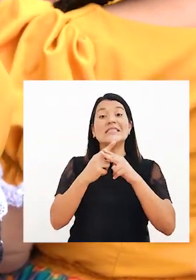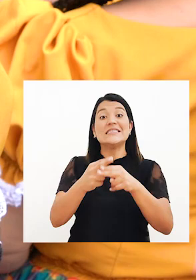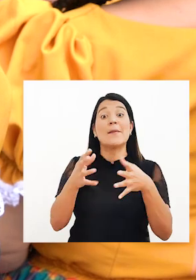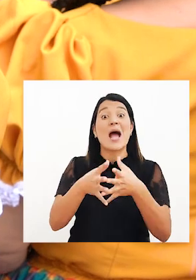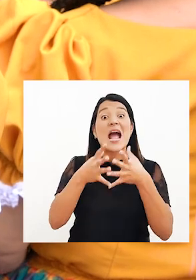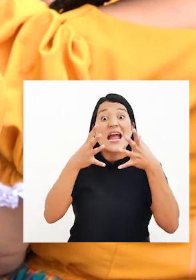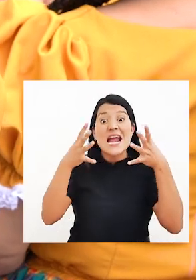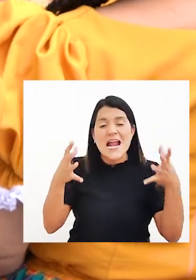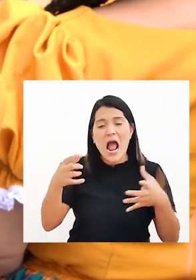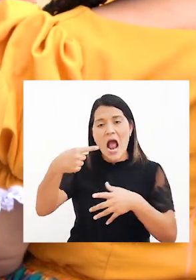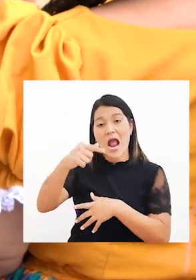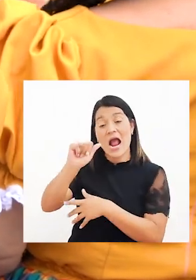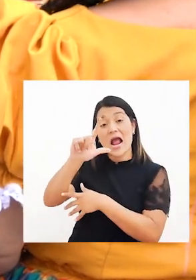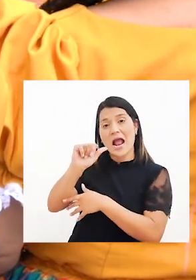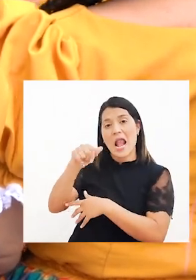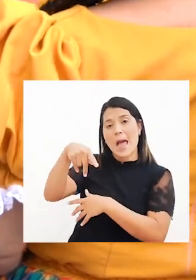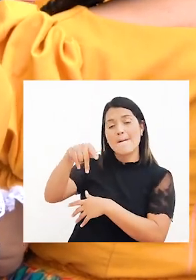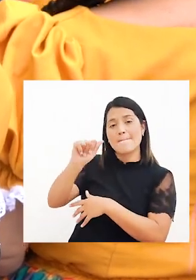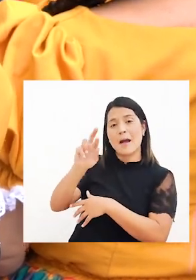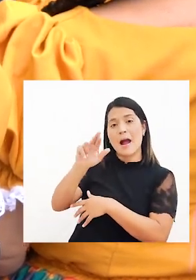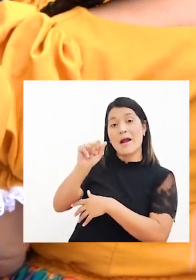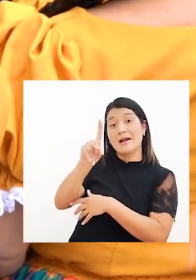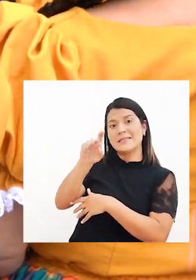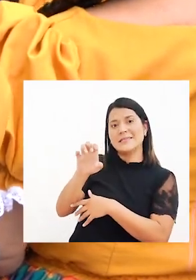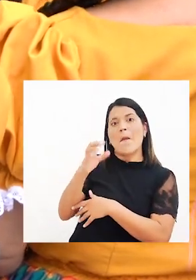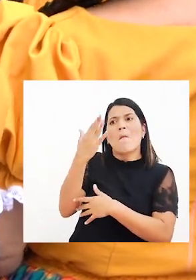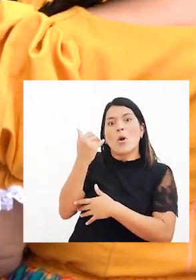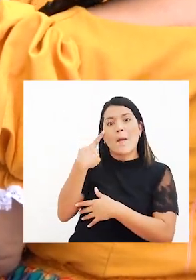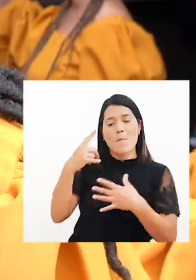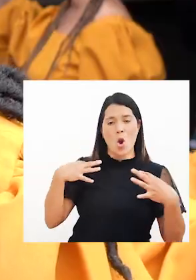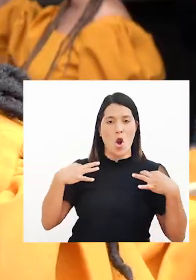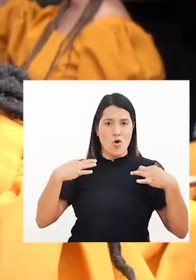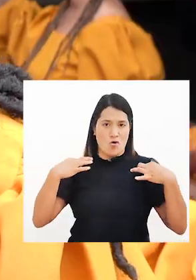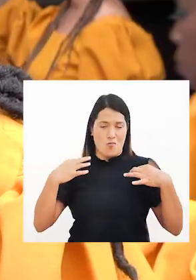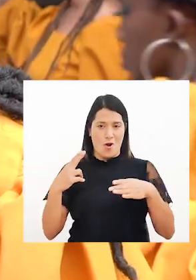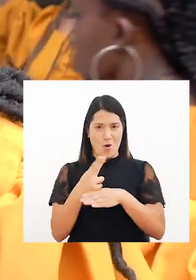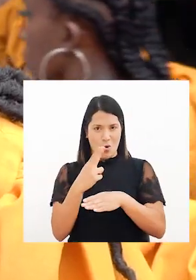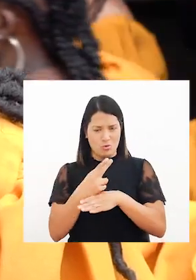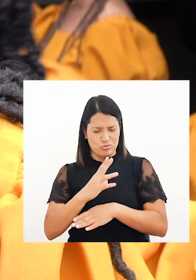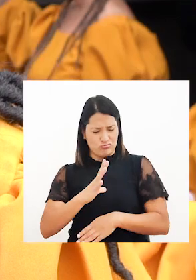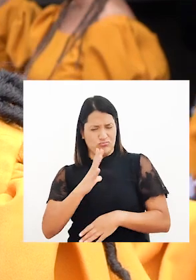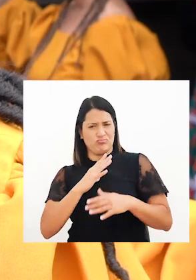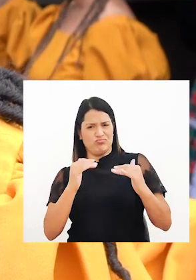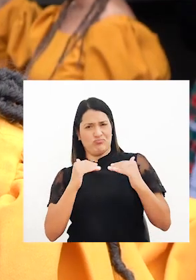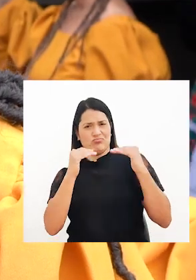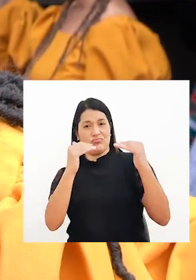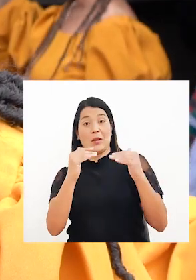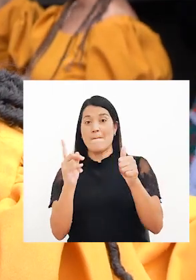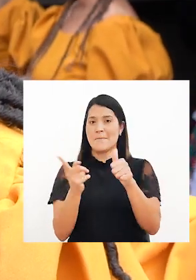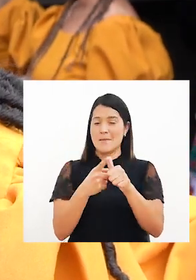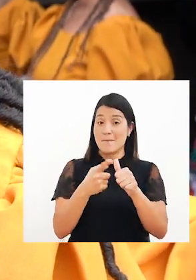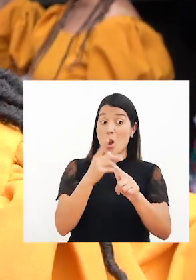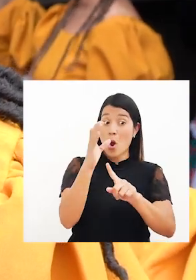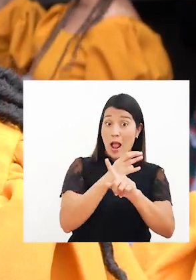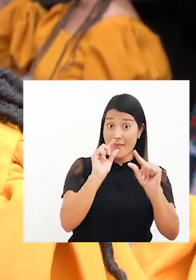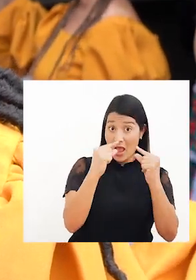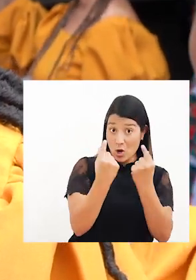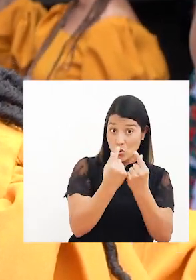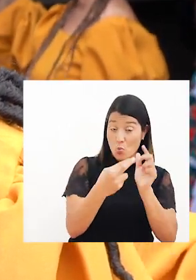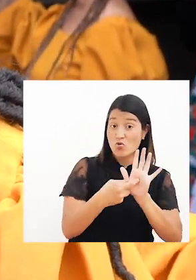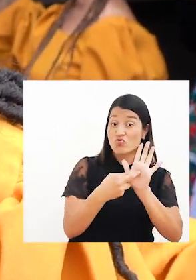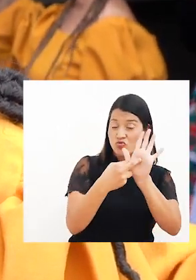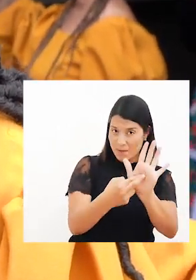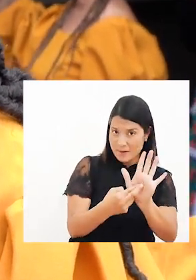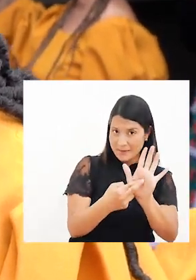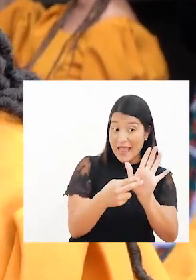Gran Gala Parade por los atuendos que se visten. Primero, cada una de las delegaciones que las representan,